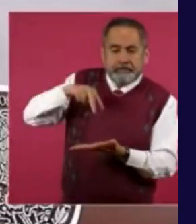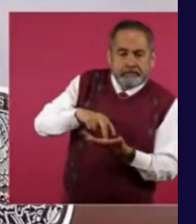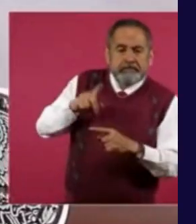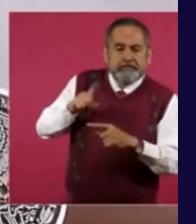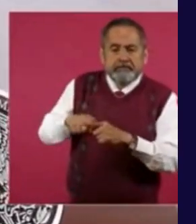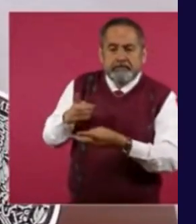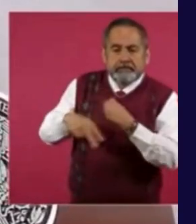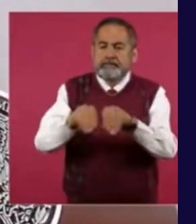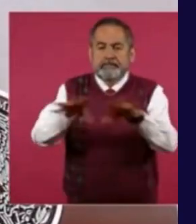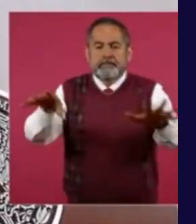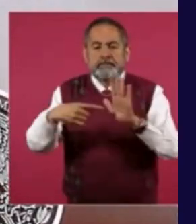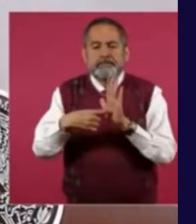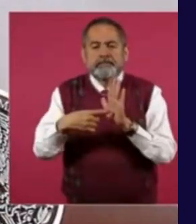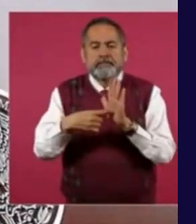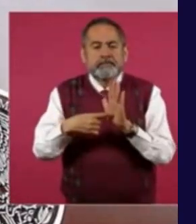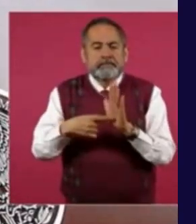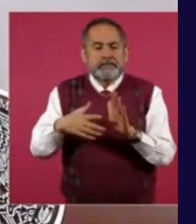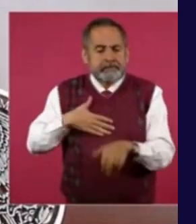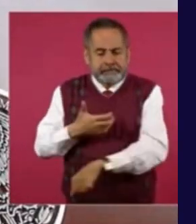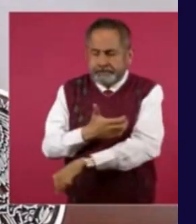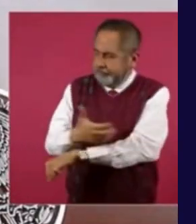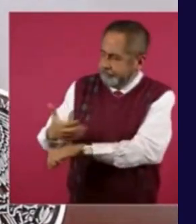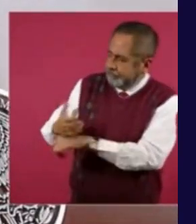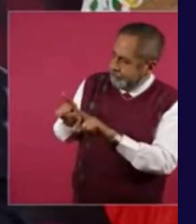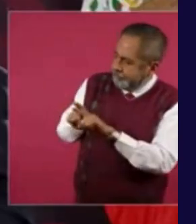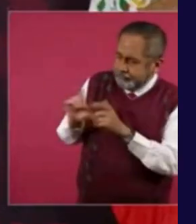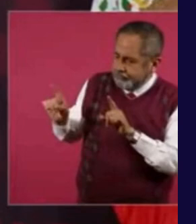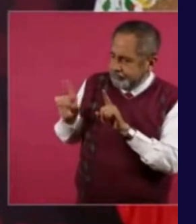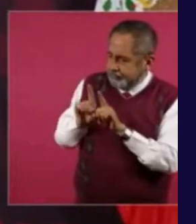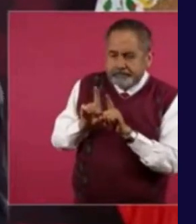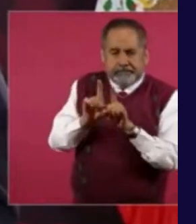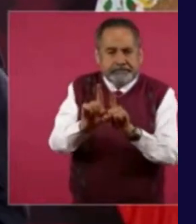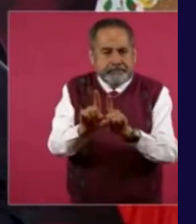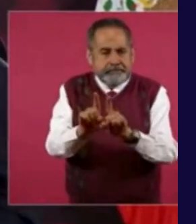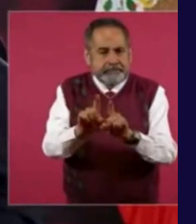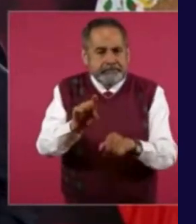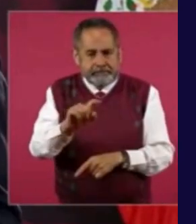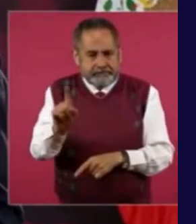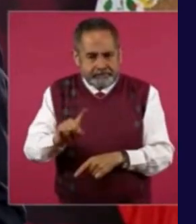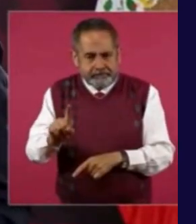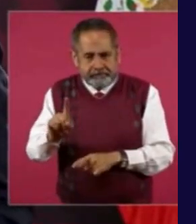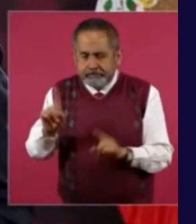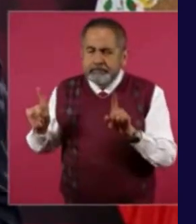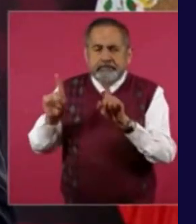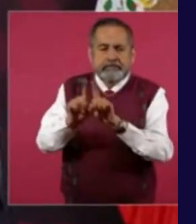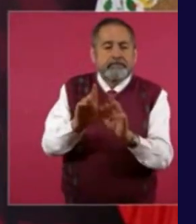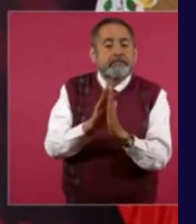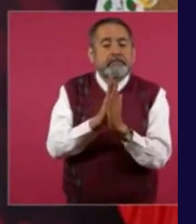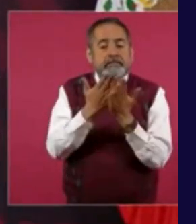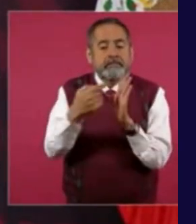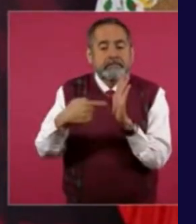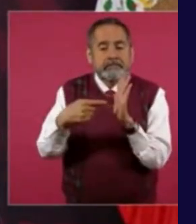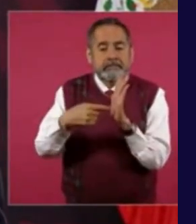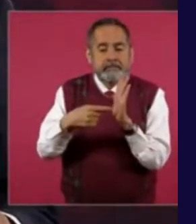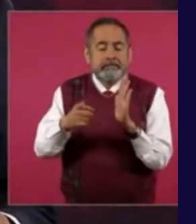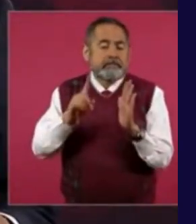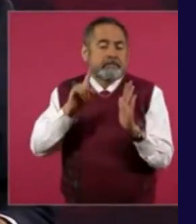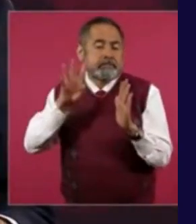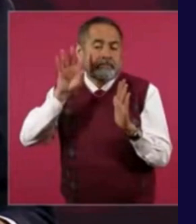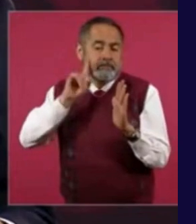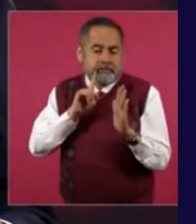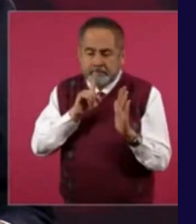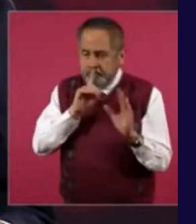internacional entre ellos destacó la reciente visita de Omar García harfuch quien se perfila como el próximo secretario de